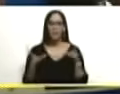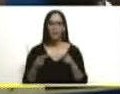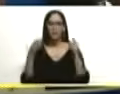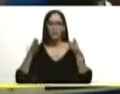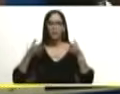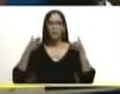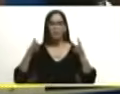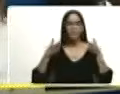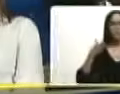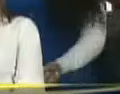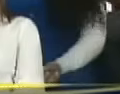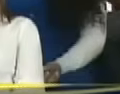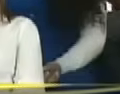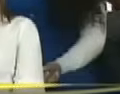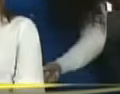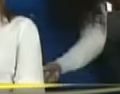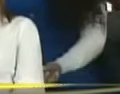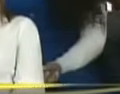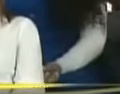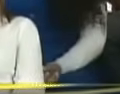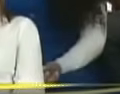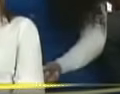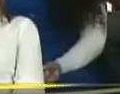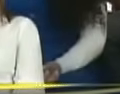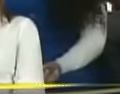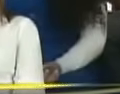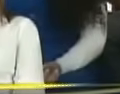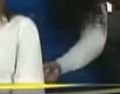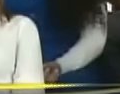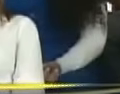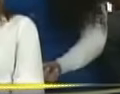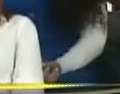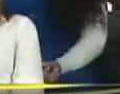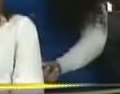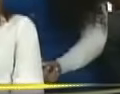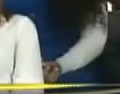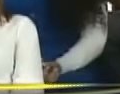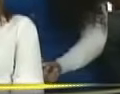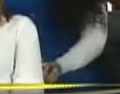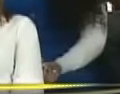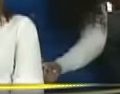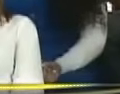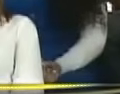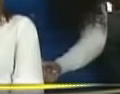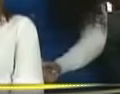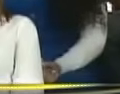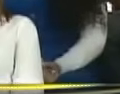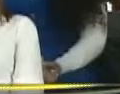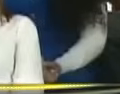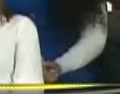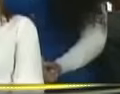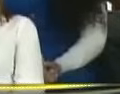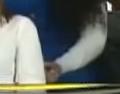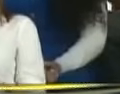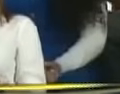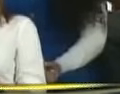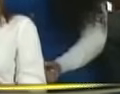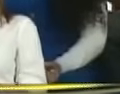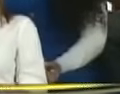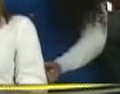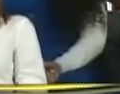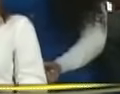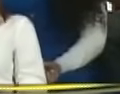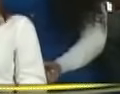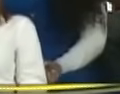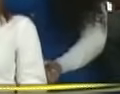formativos. Y tenemos una meta de arranque de conformar 3.000 centros de tecnología y robótica en